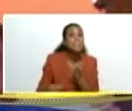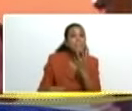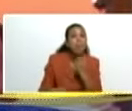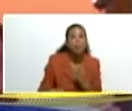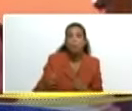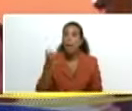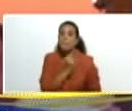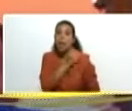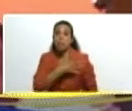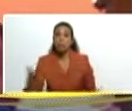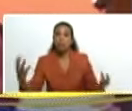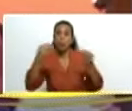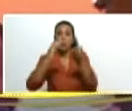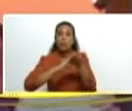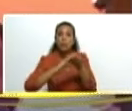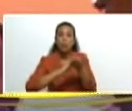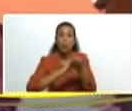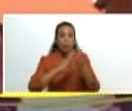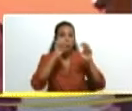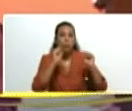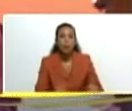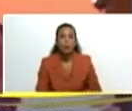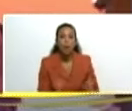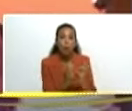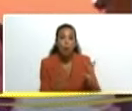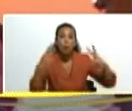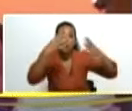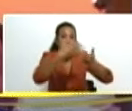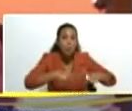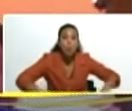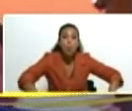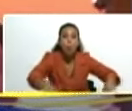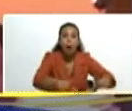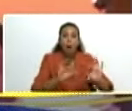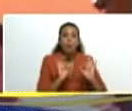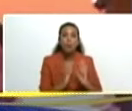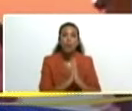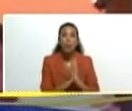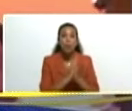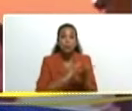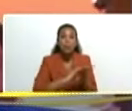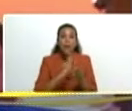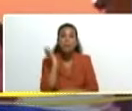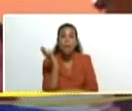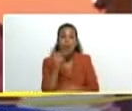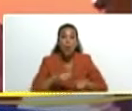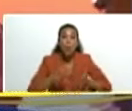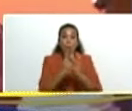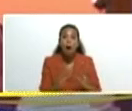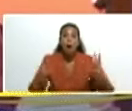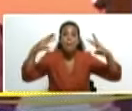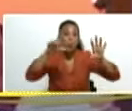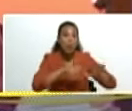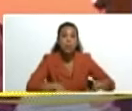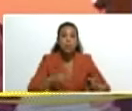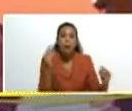las resoluciones del Consejo de Seguridad de Naciones Unidas, las resoluciones de la Asamblea General de Naciones